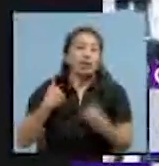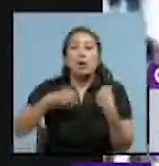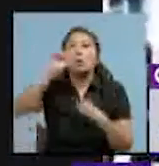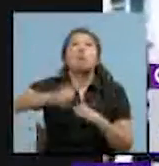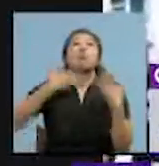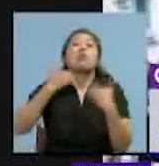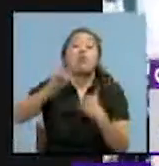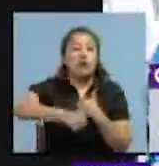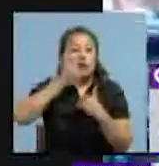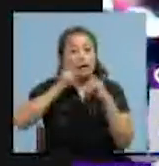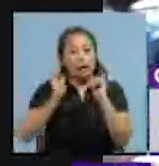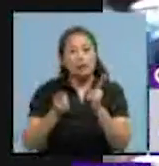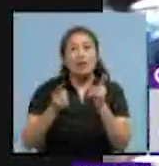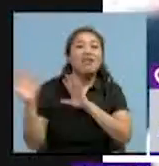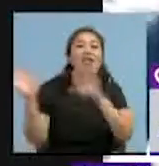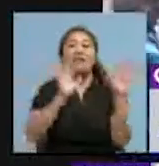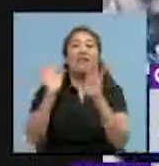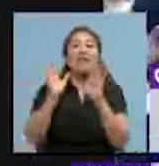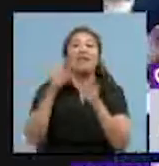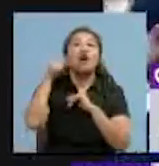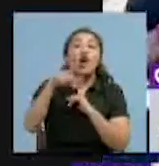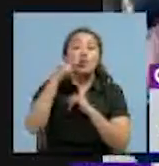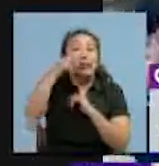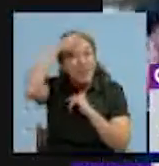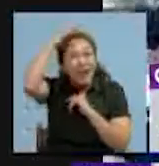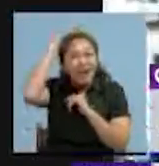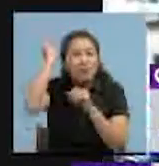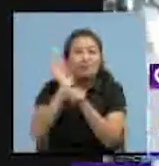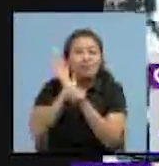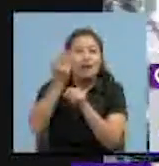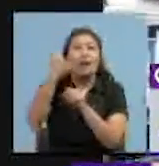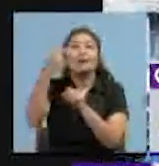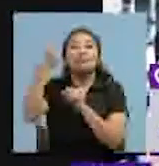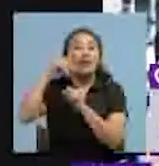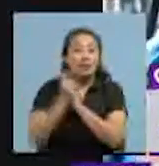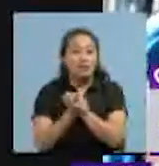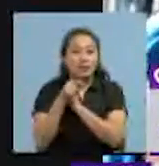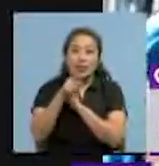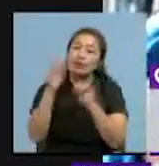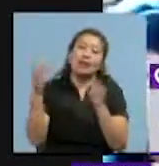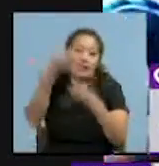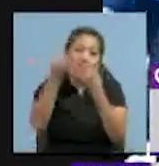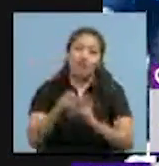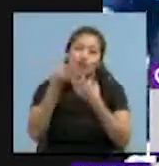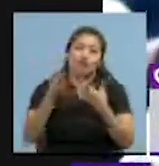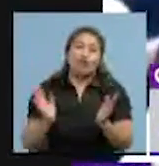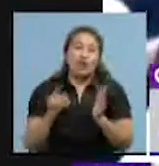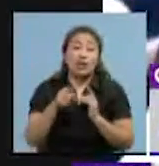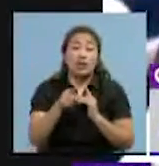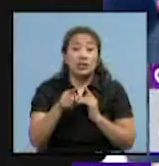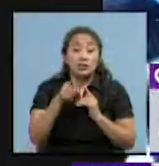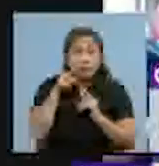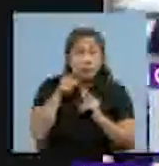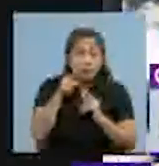bien. Bueno. Aparte tenemos a Armani en el arco, que bueno, o sea, los equipos se arman de abajo para arriba y tener a ese monstruo en el arco, bueno, me da una